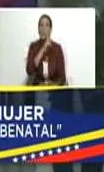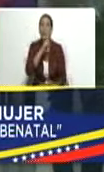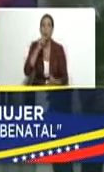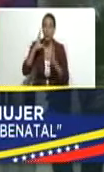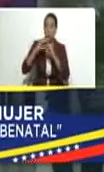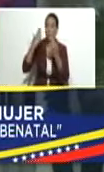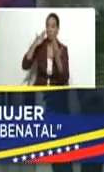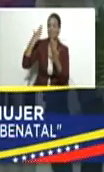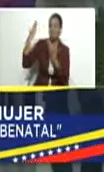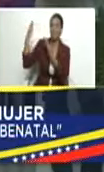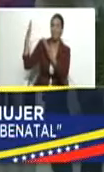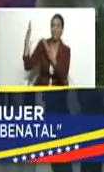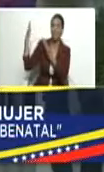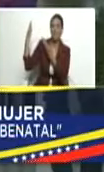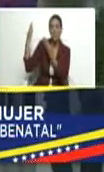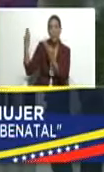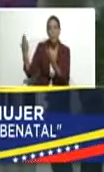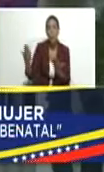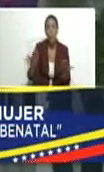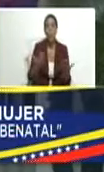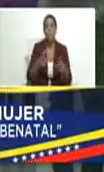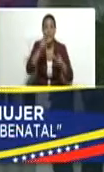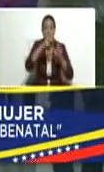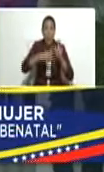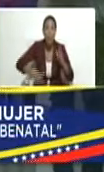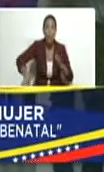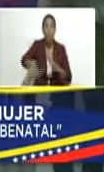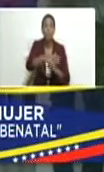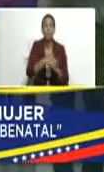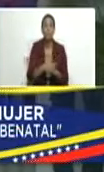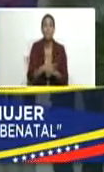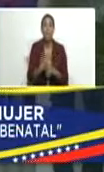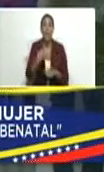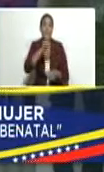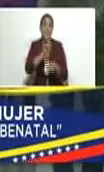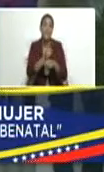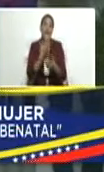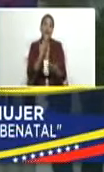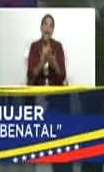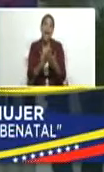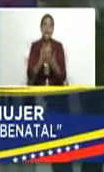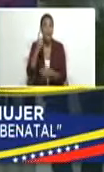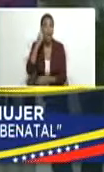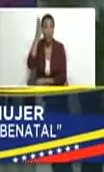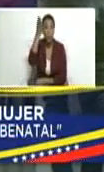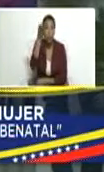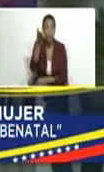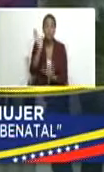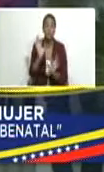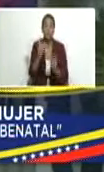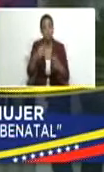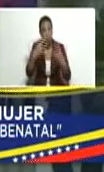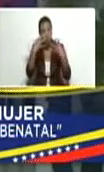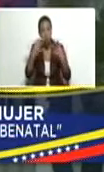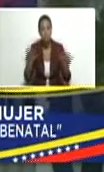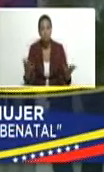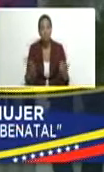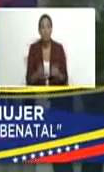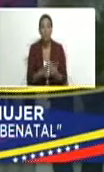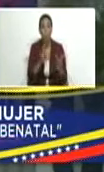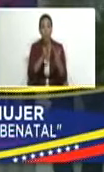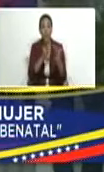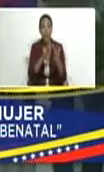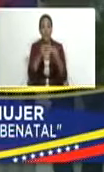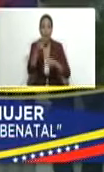de toda la población de Mirimire. Primeramente, darle gracias a usted, presidente Nicolás Maduro,